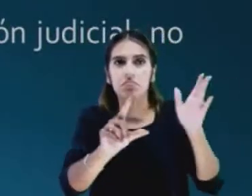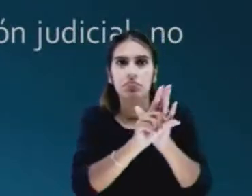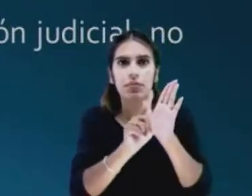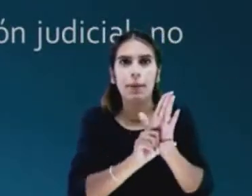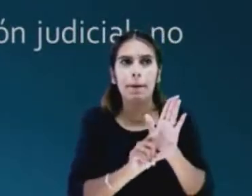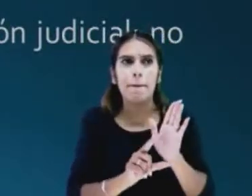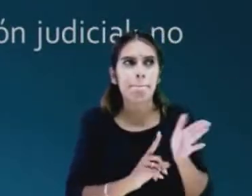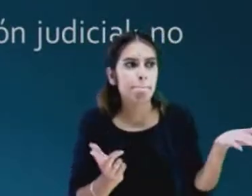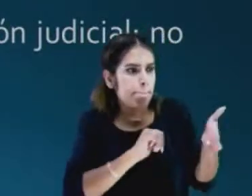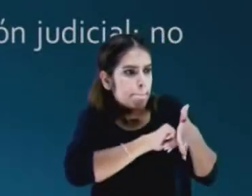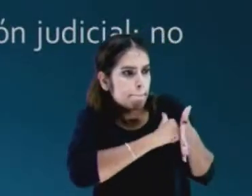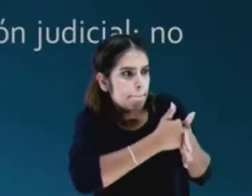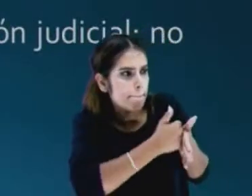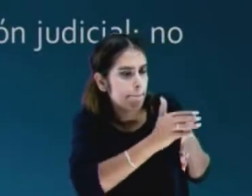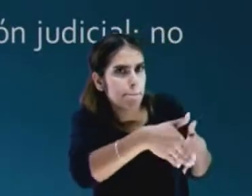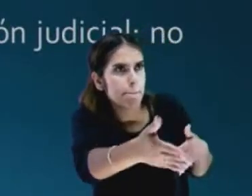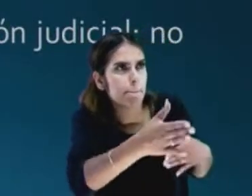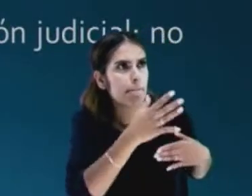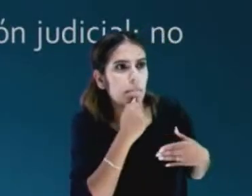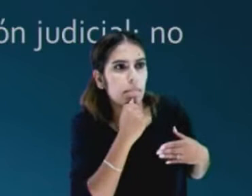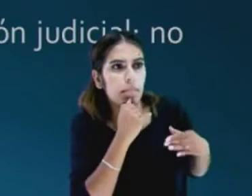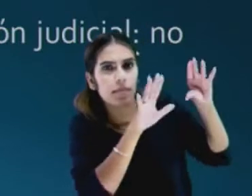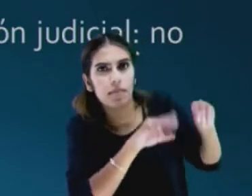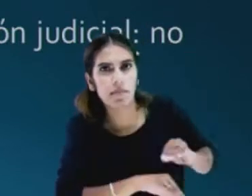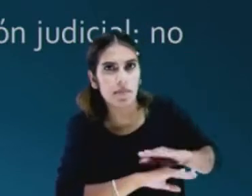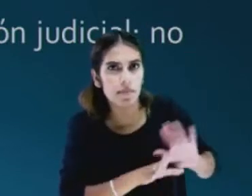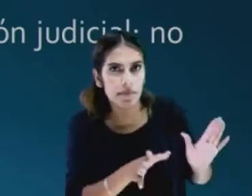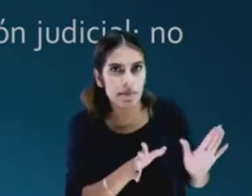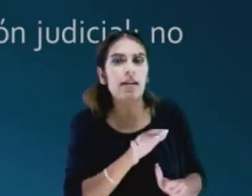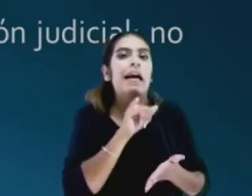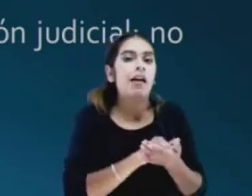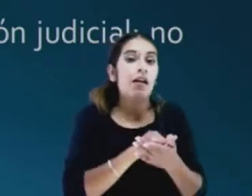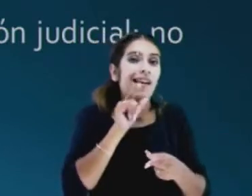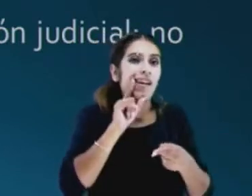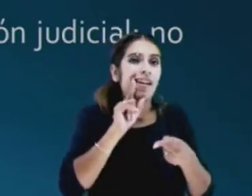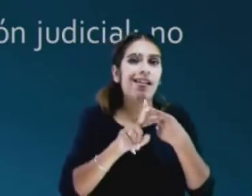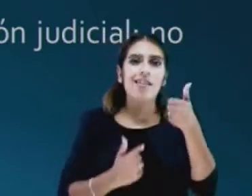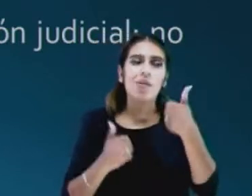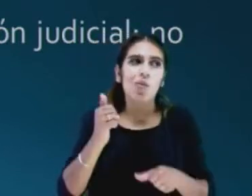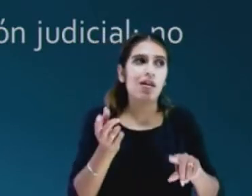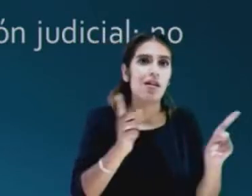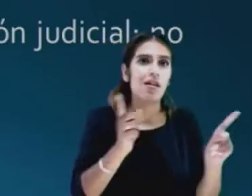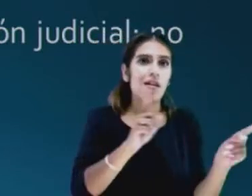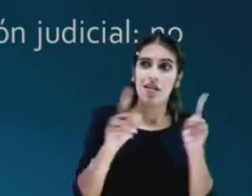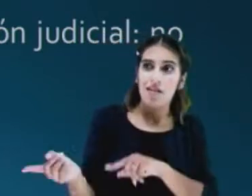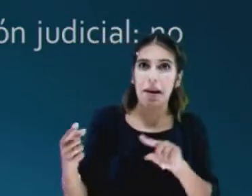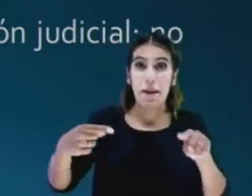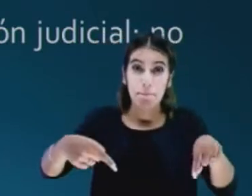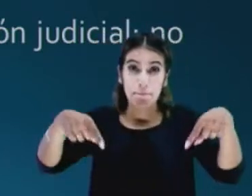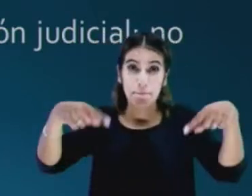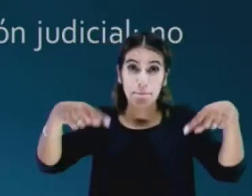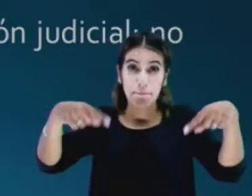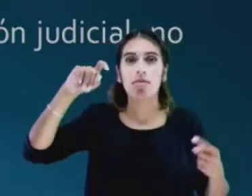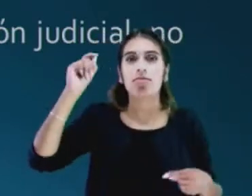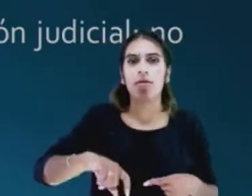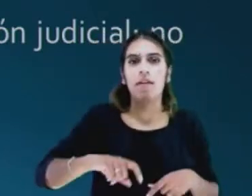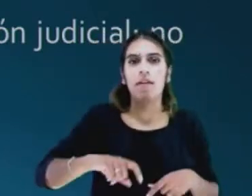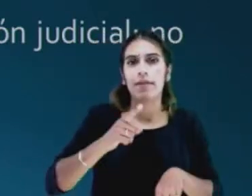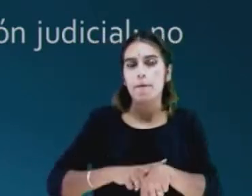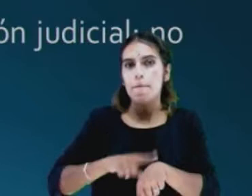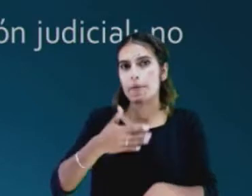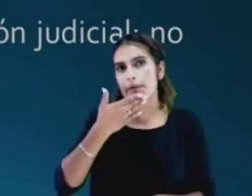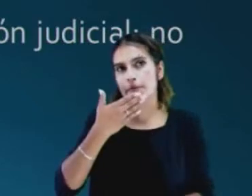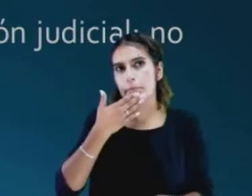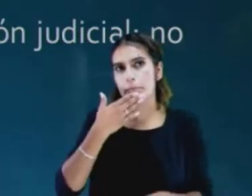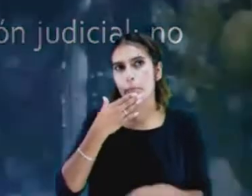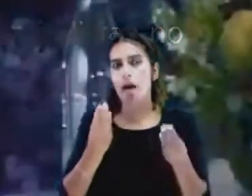de la falsa comunicación la idea es que las partes tengan el tiempo suficiente para tratar de solucionar el conflicto si no se